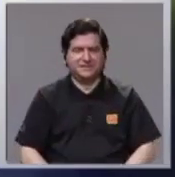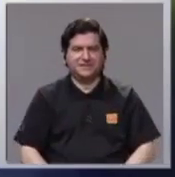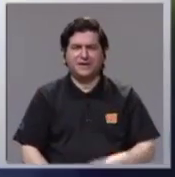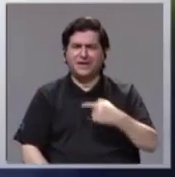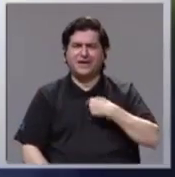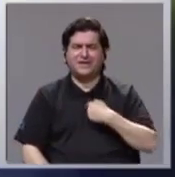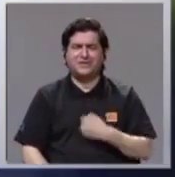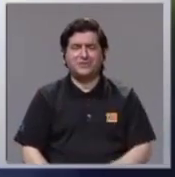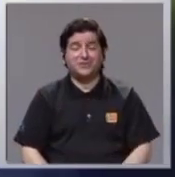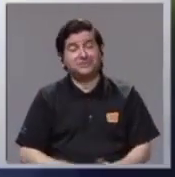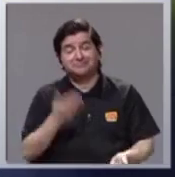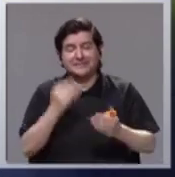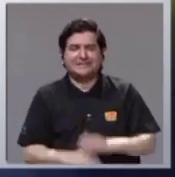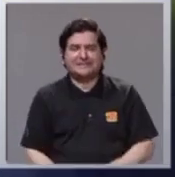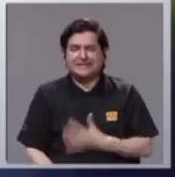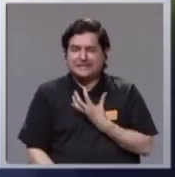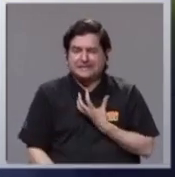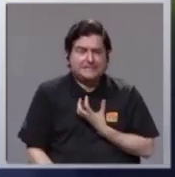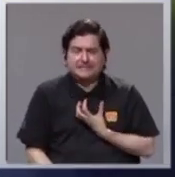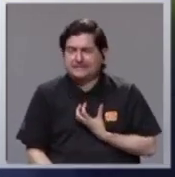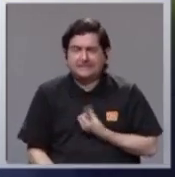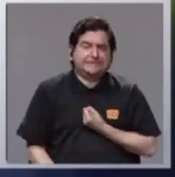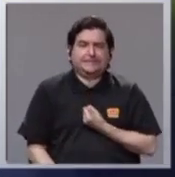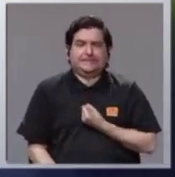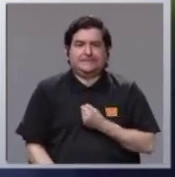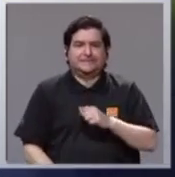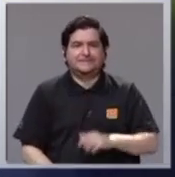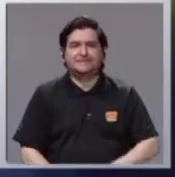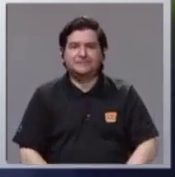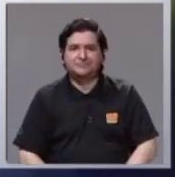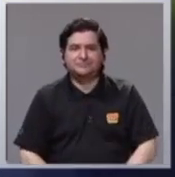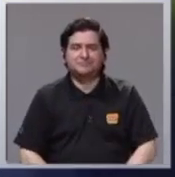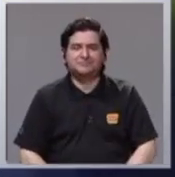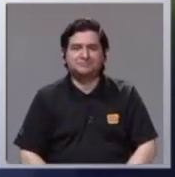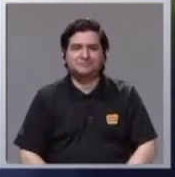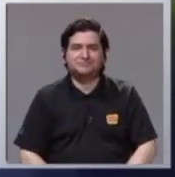de eso, y me muero de envidia.